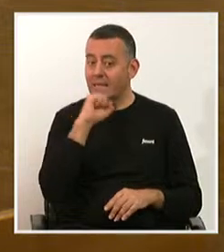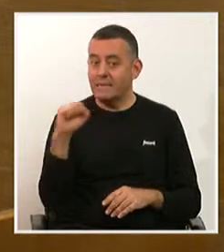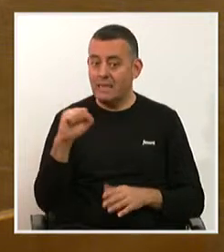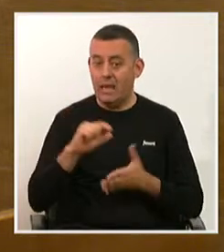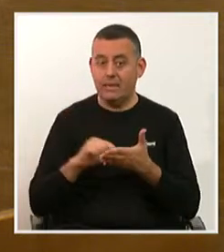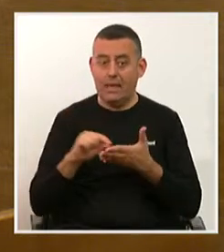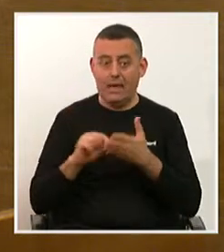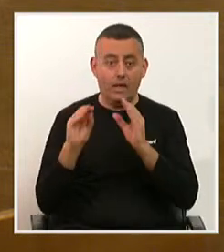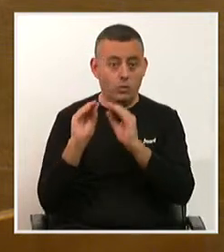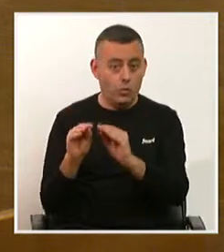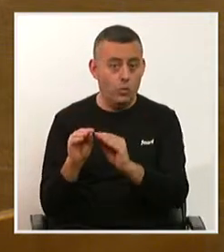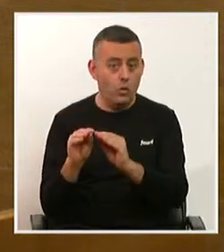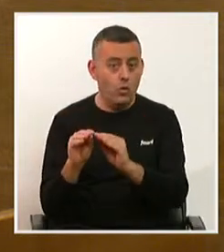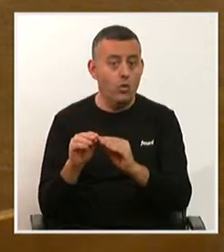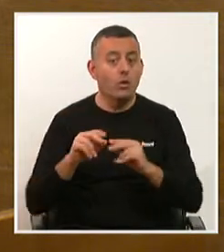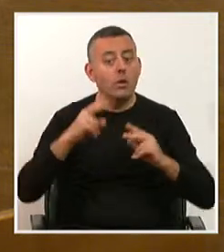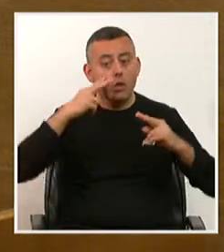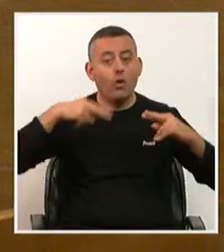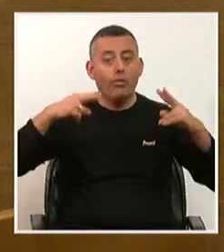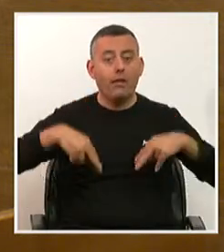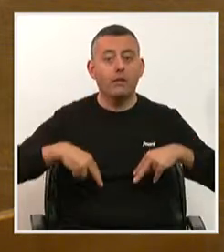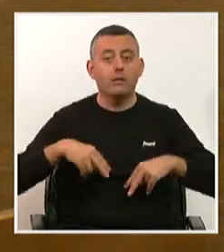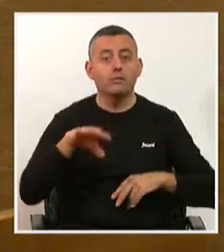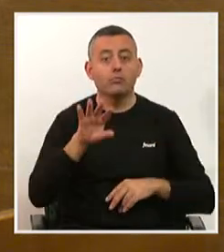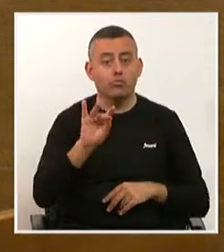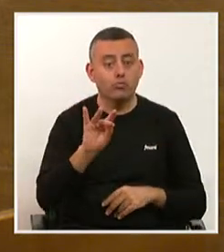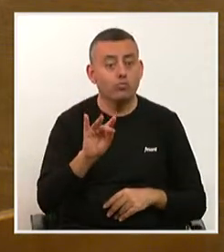es un rec que inda